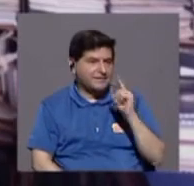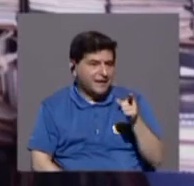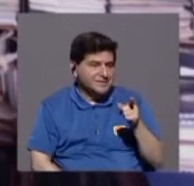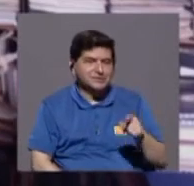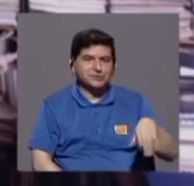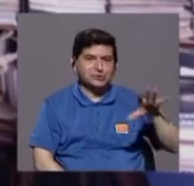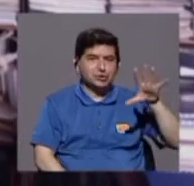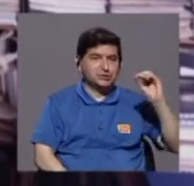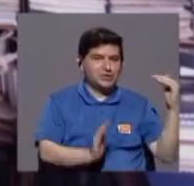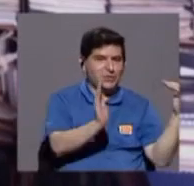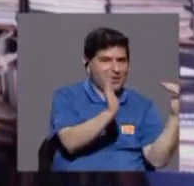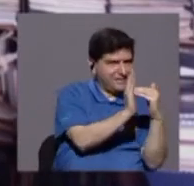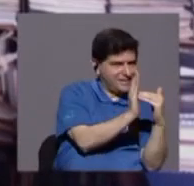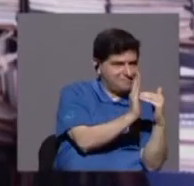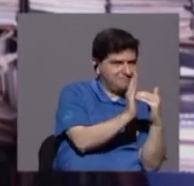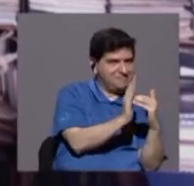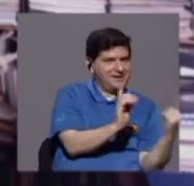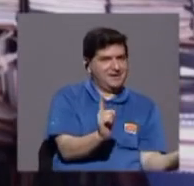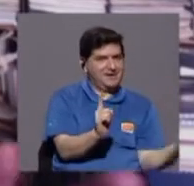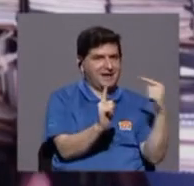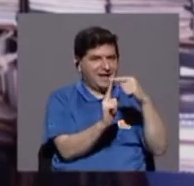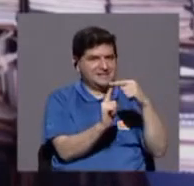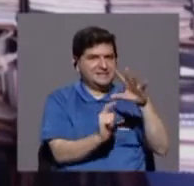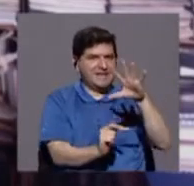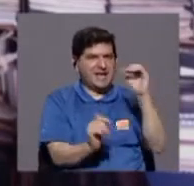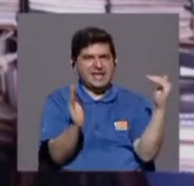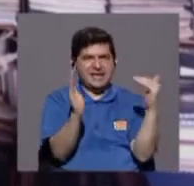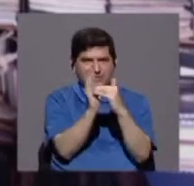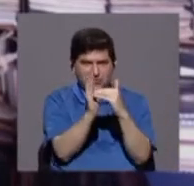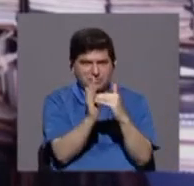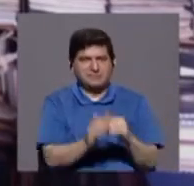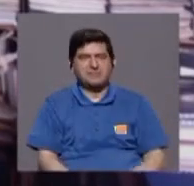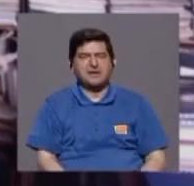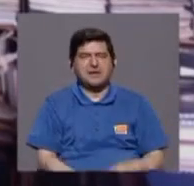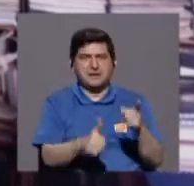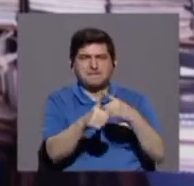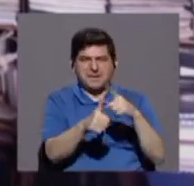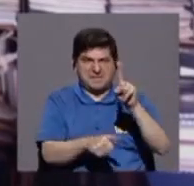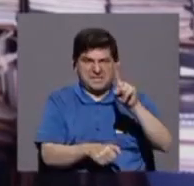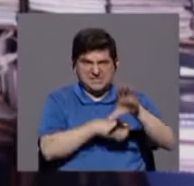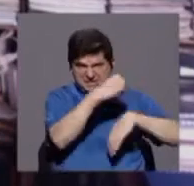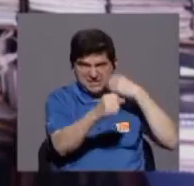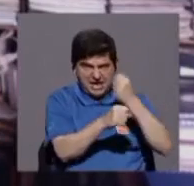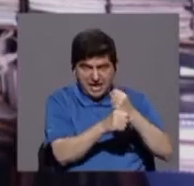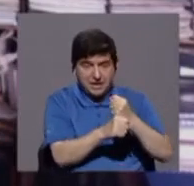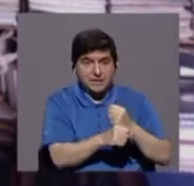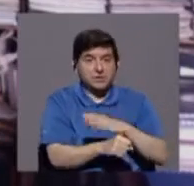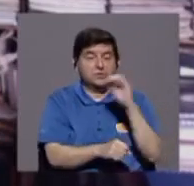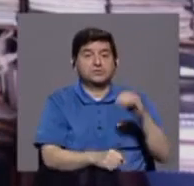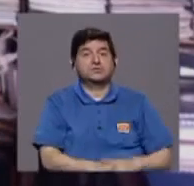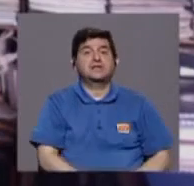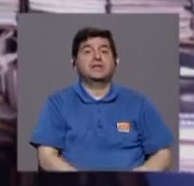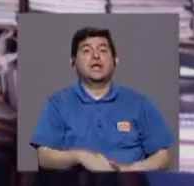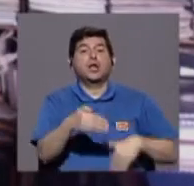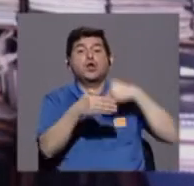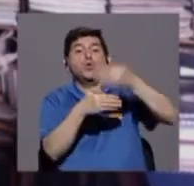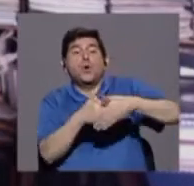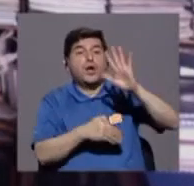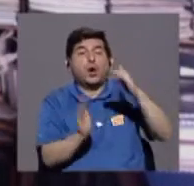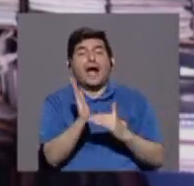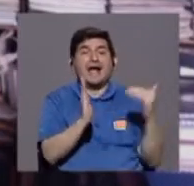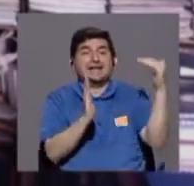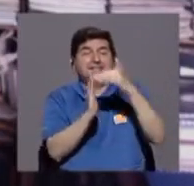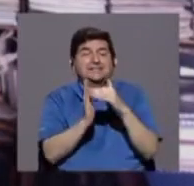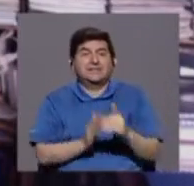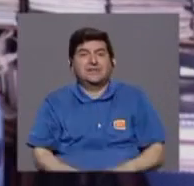50.000 a 500.000, digamos, en la época del primer centenario, y a 5 millones en